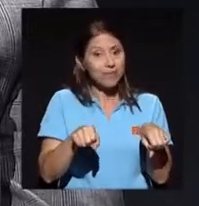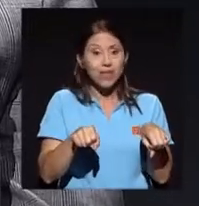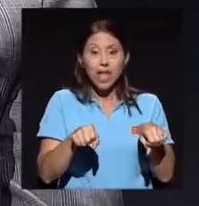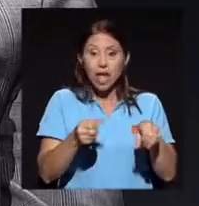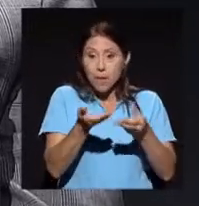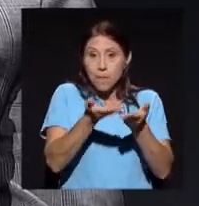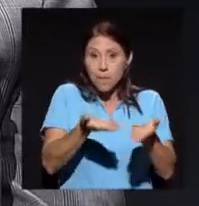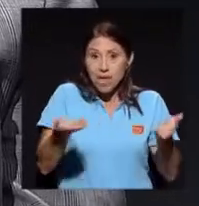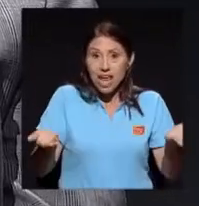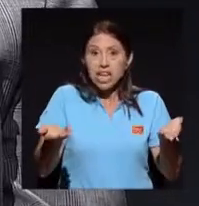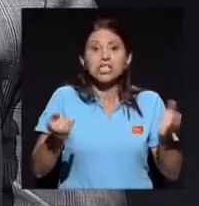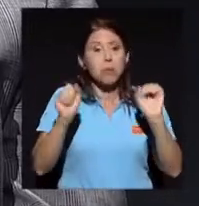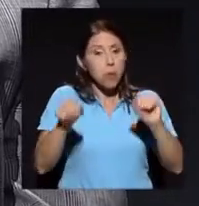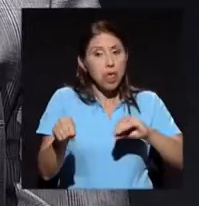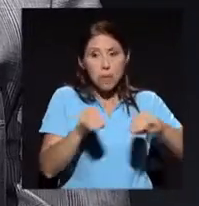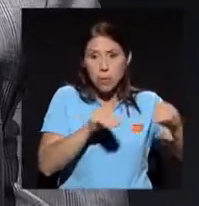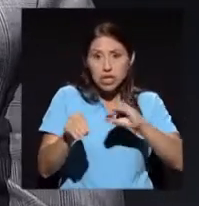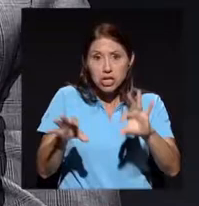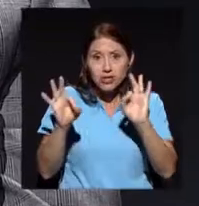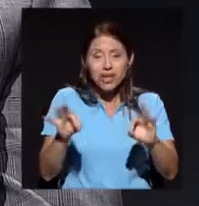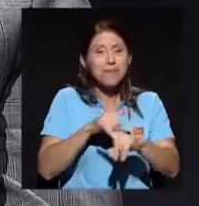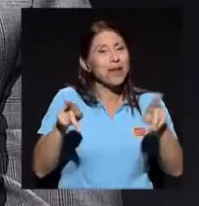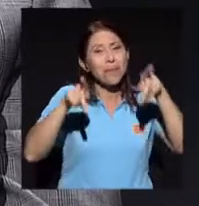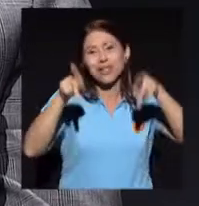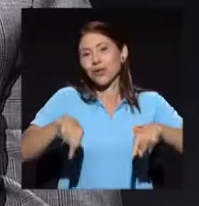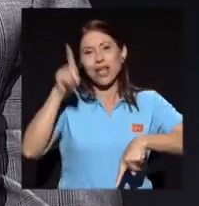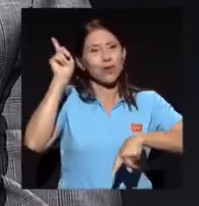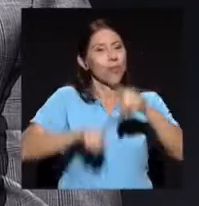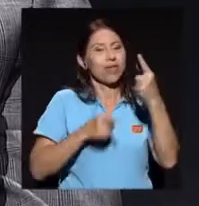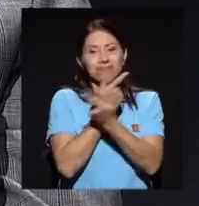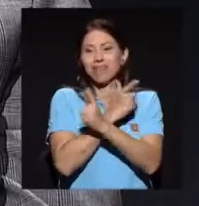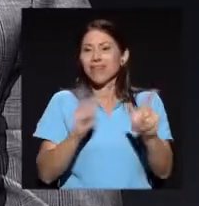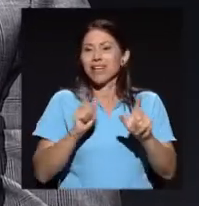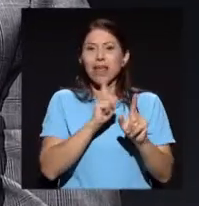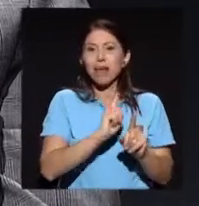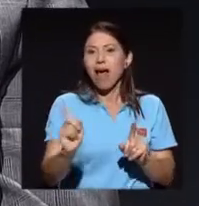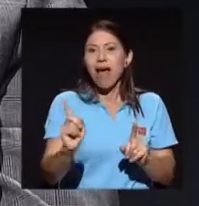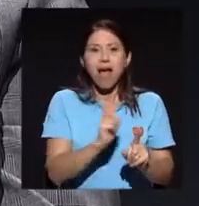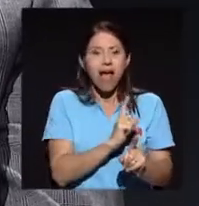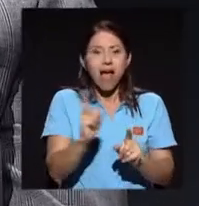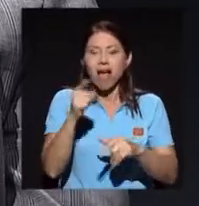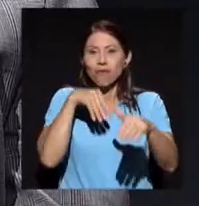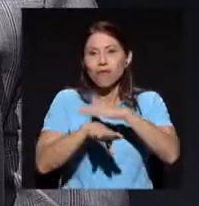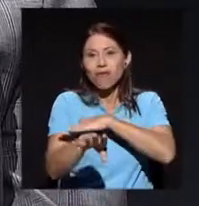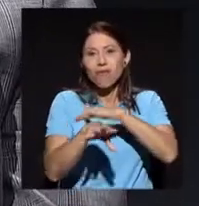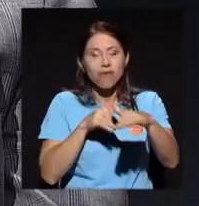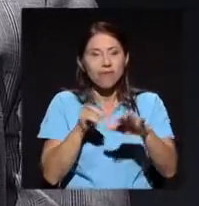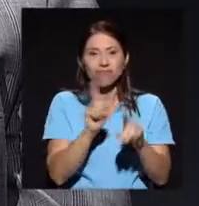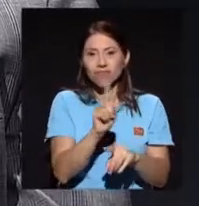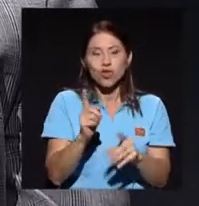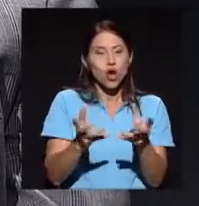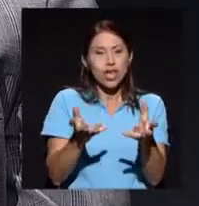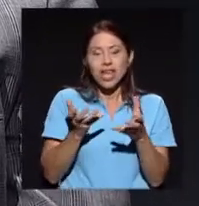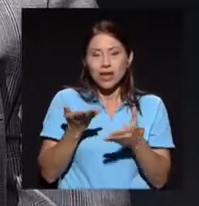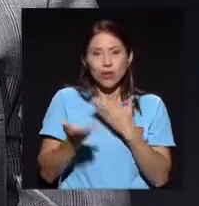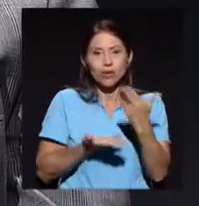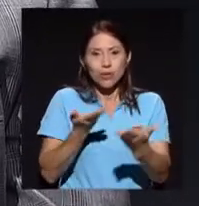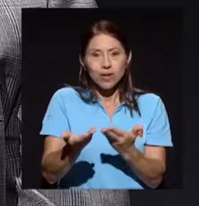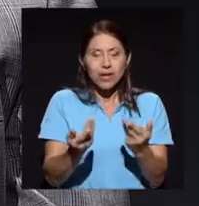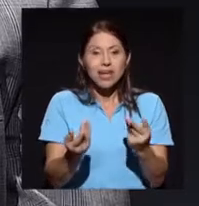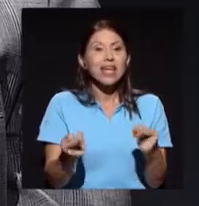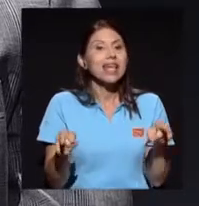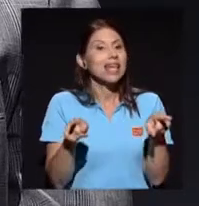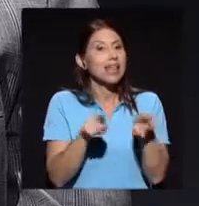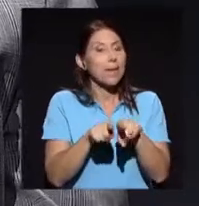personas lo cual es muy difícil no quiere contribuir al presupuesto y tampoco están dispuestos a